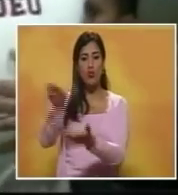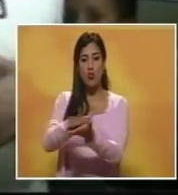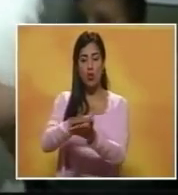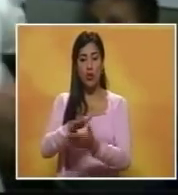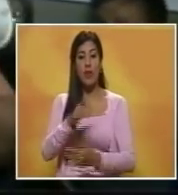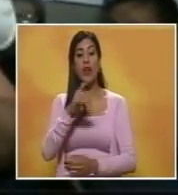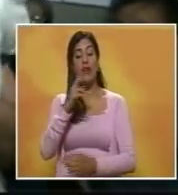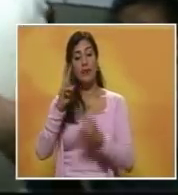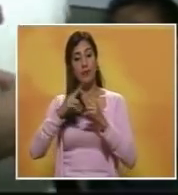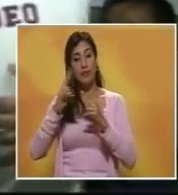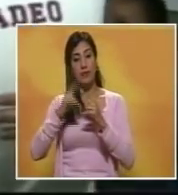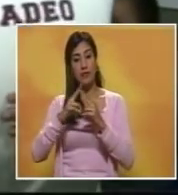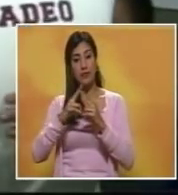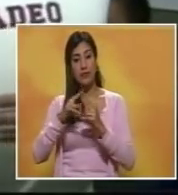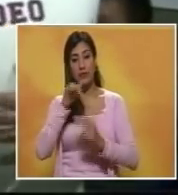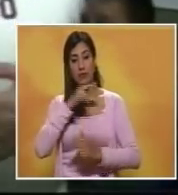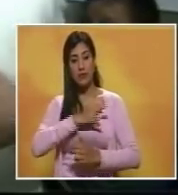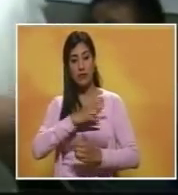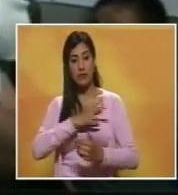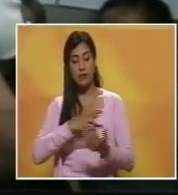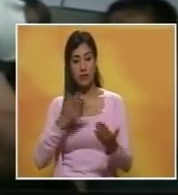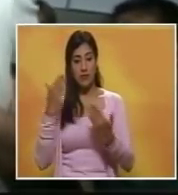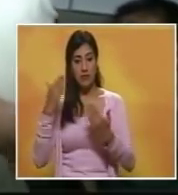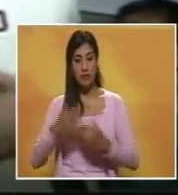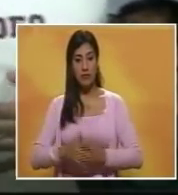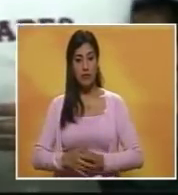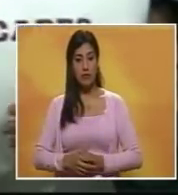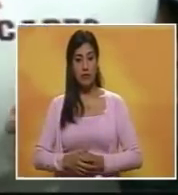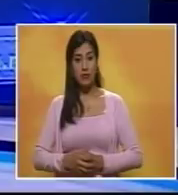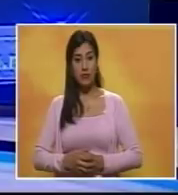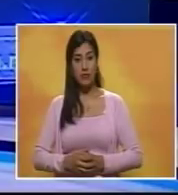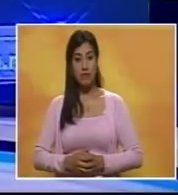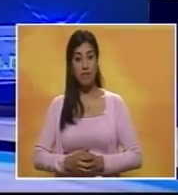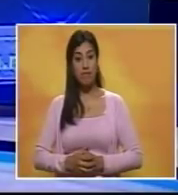abatidos. En Táchira, Marineglot, Noticiero Venevisión.